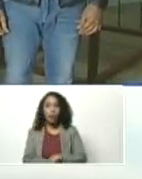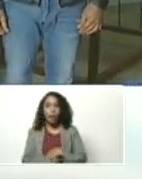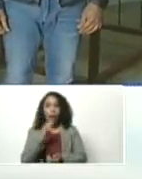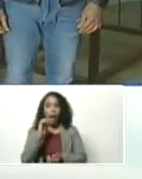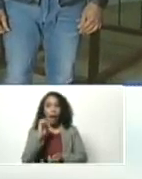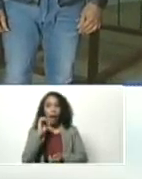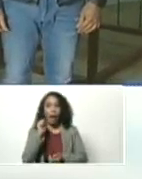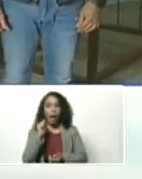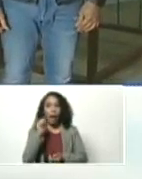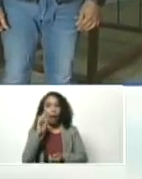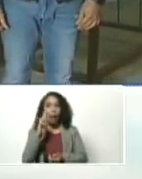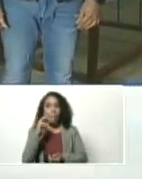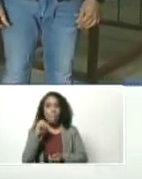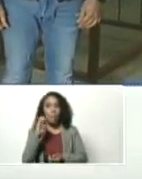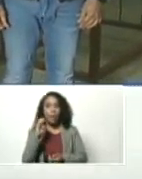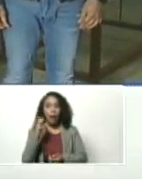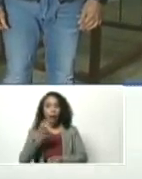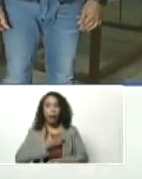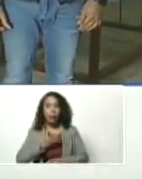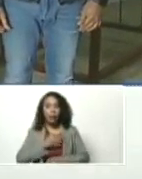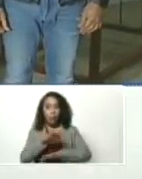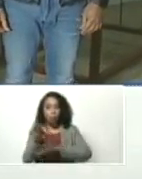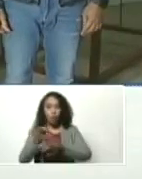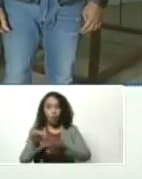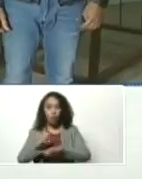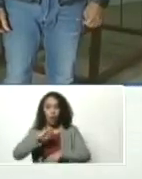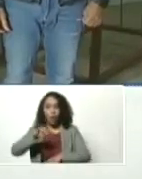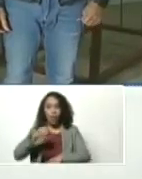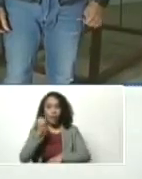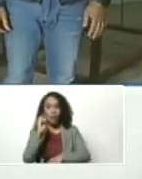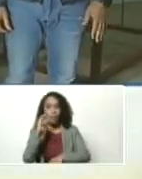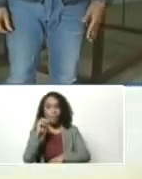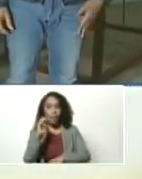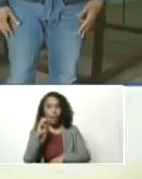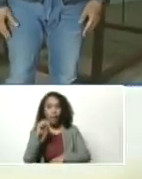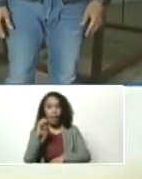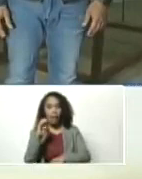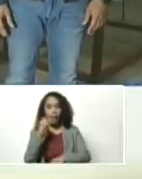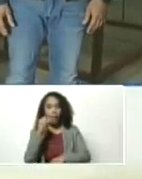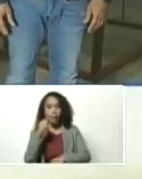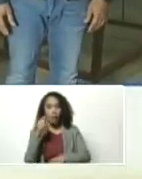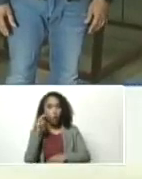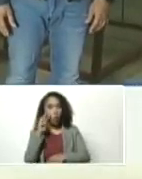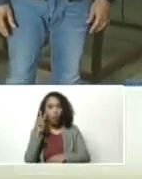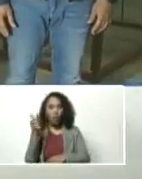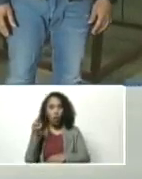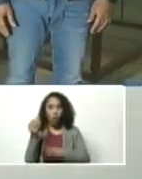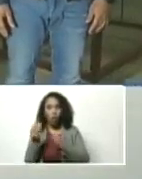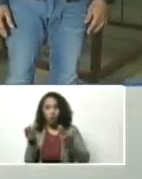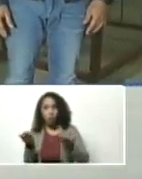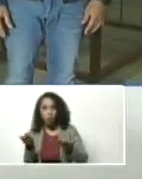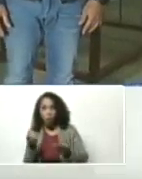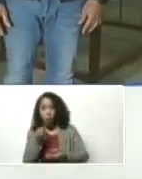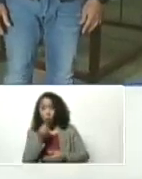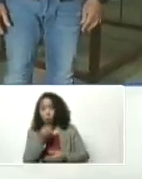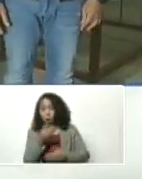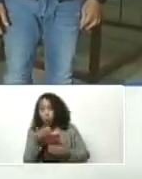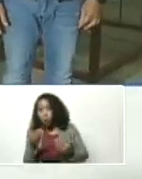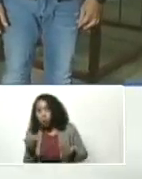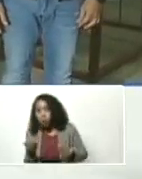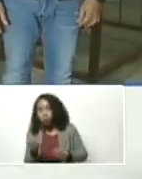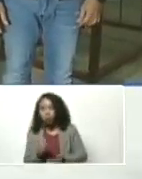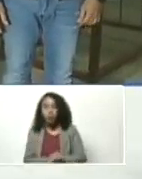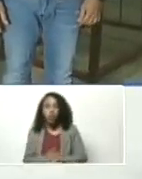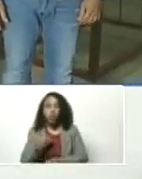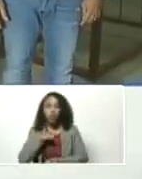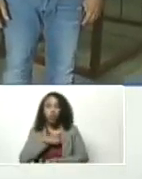Silva, alcaldesa del municipio Jiménez. No las veo. Bueno, Adolfo, estamos